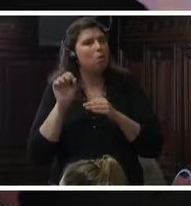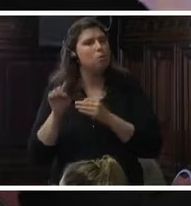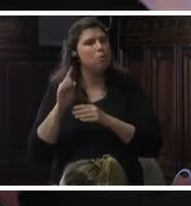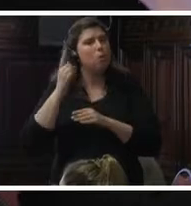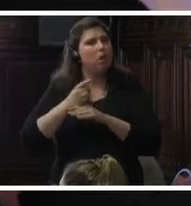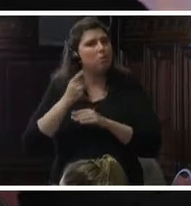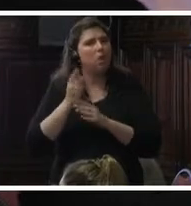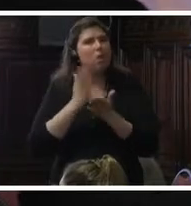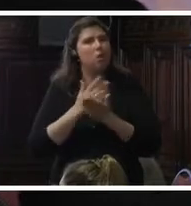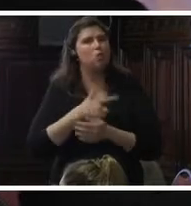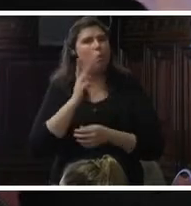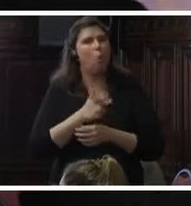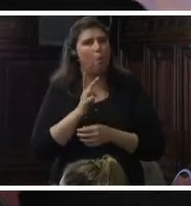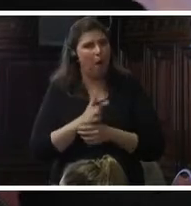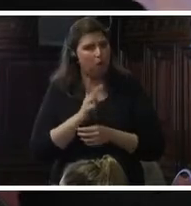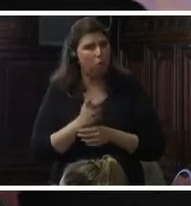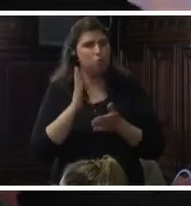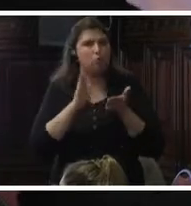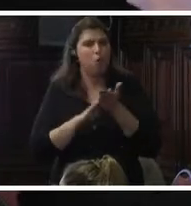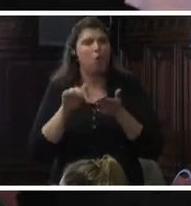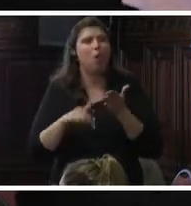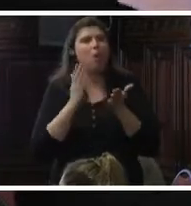reprodutiva e os direitos econômicos, sociais e culturais.